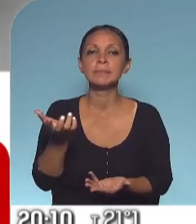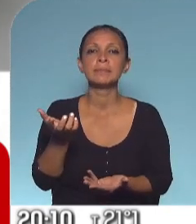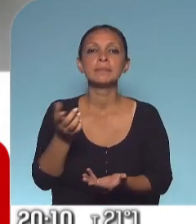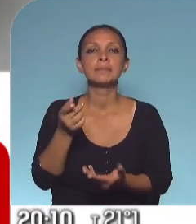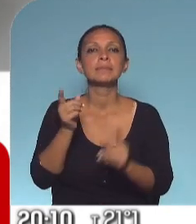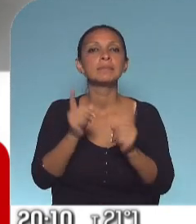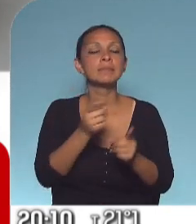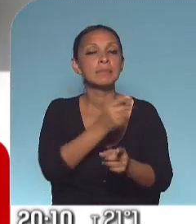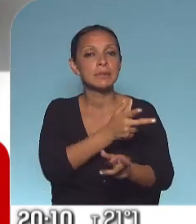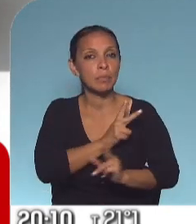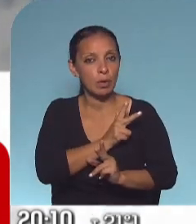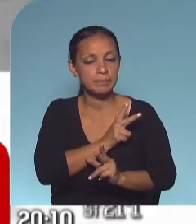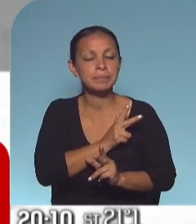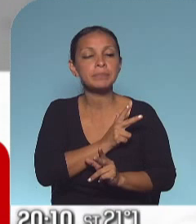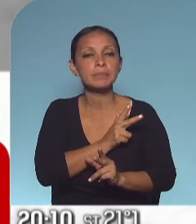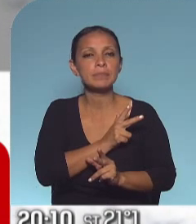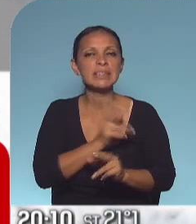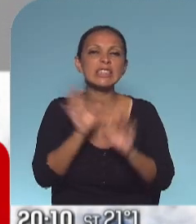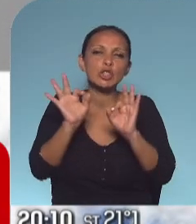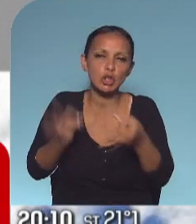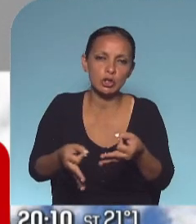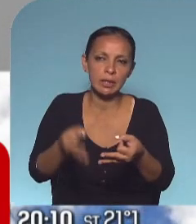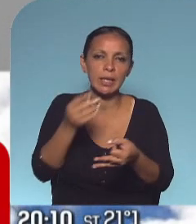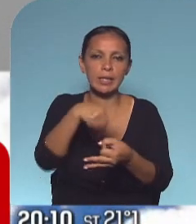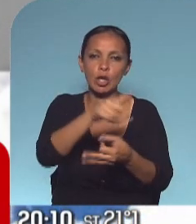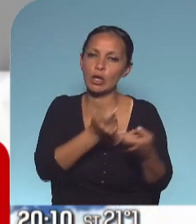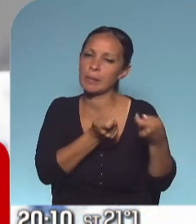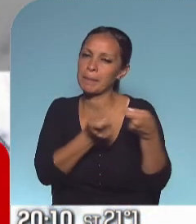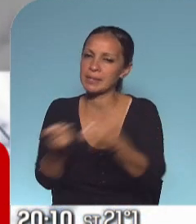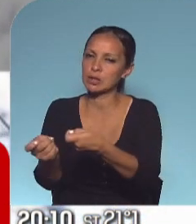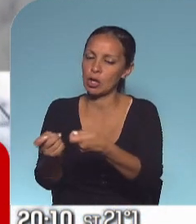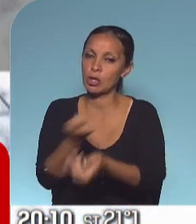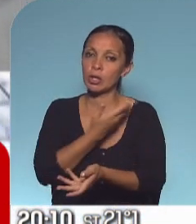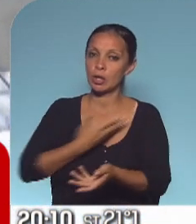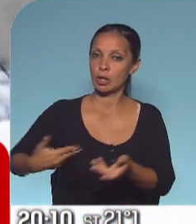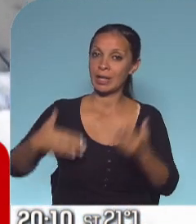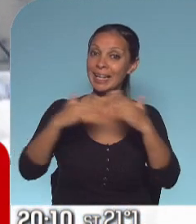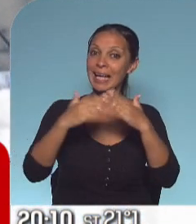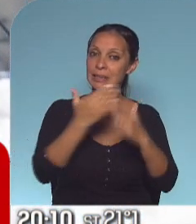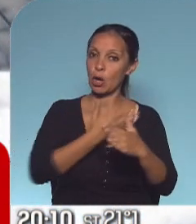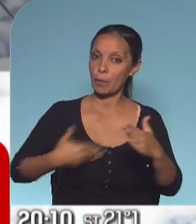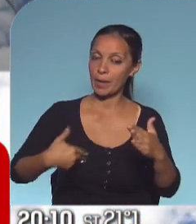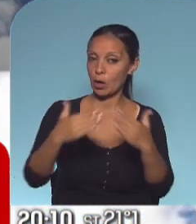dijo, supe que lo apretaron, lo llamaron desde Casa de Gobierno y